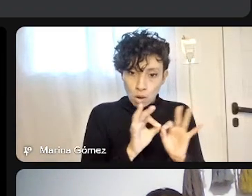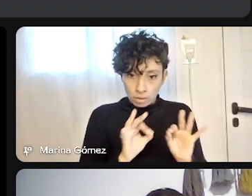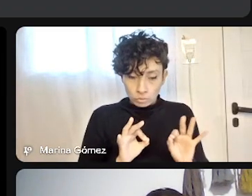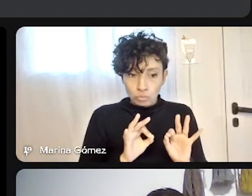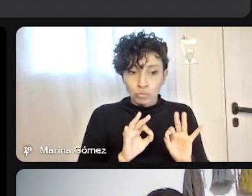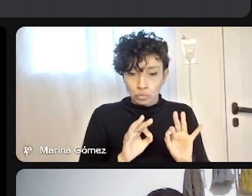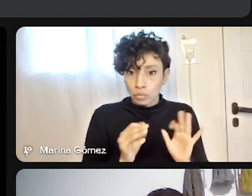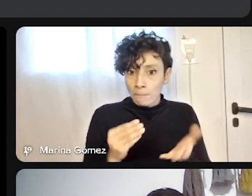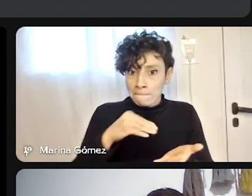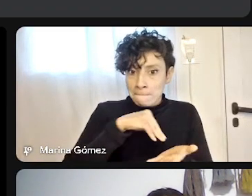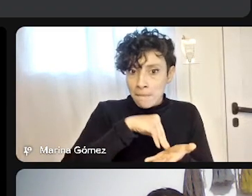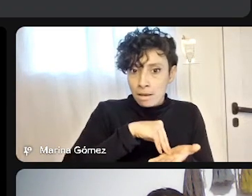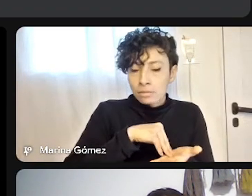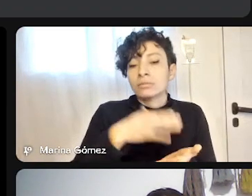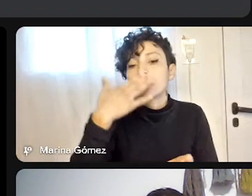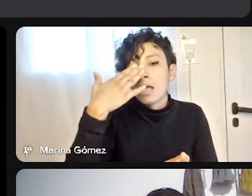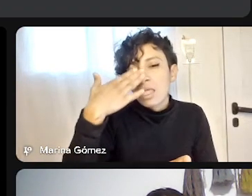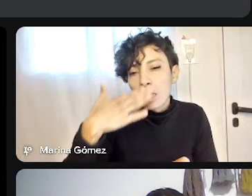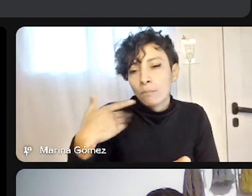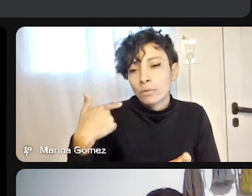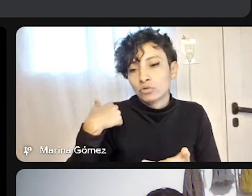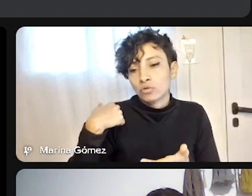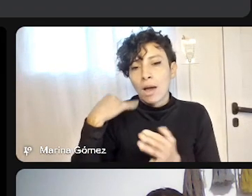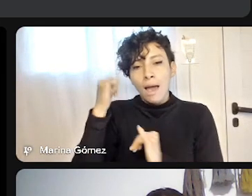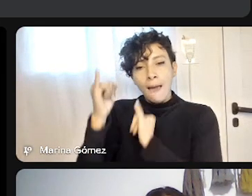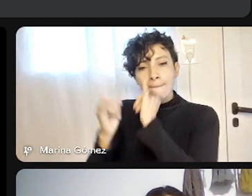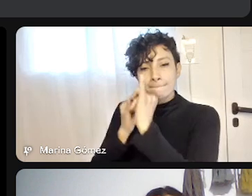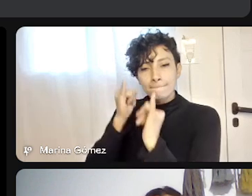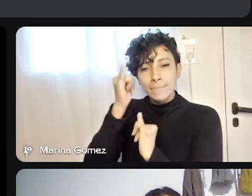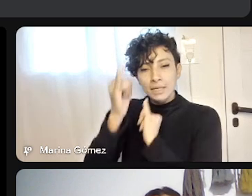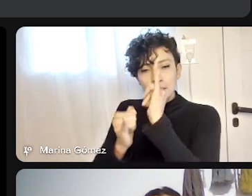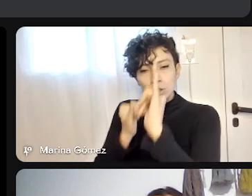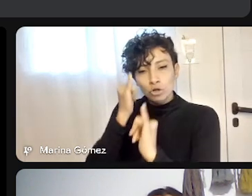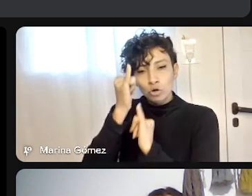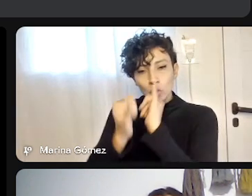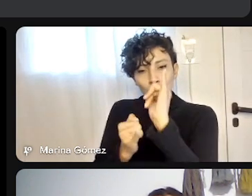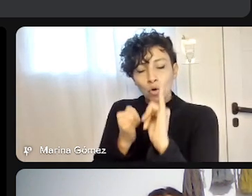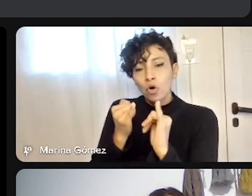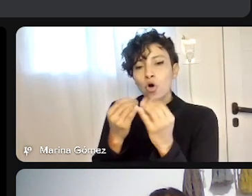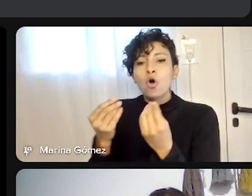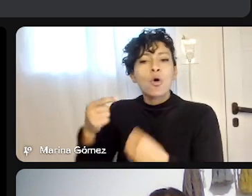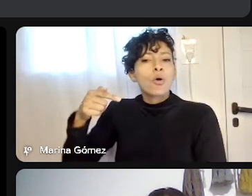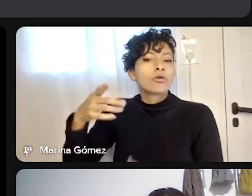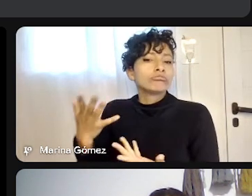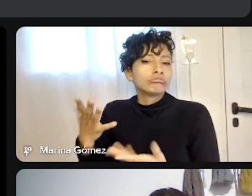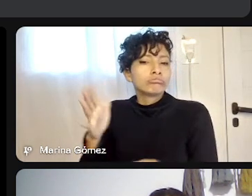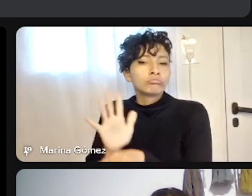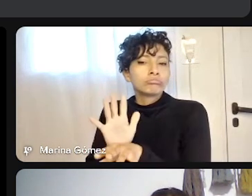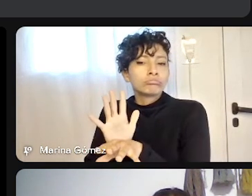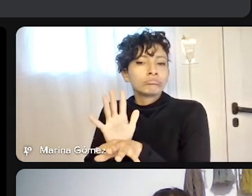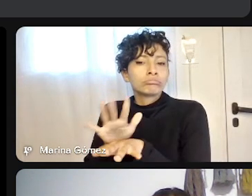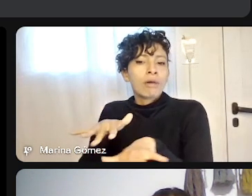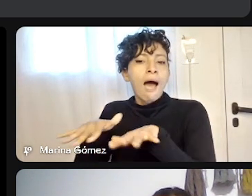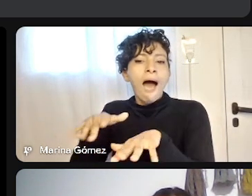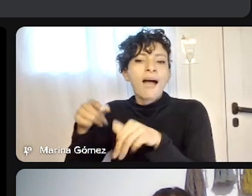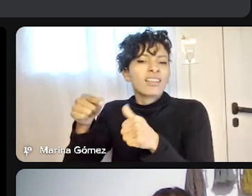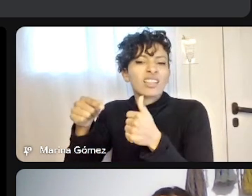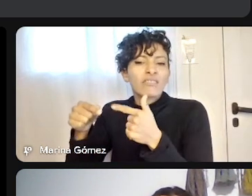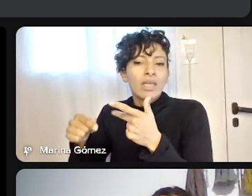y después les explico cuáles van a ser las actividades para